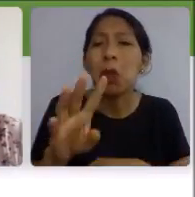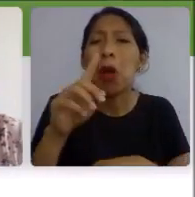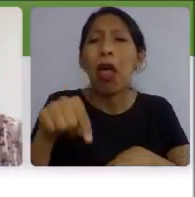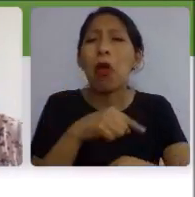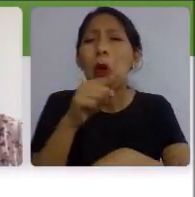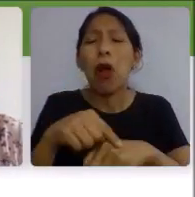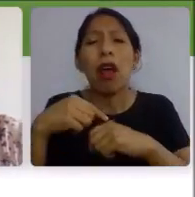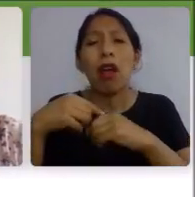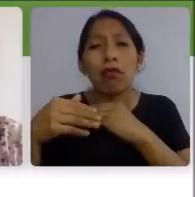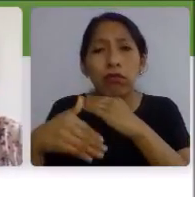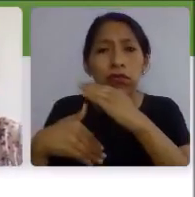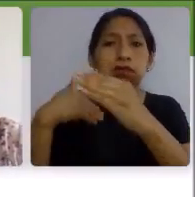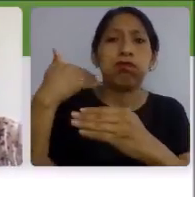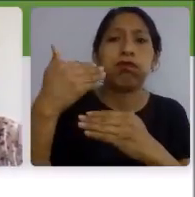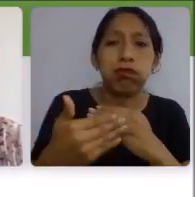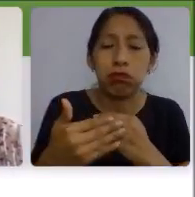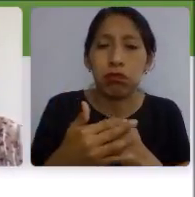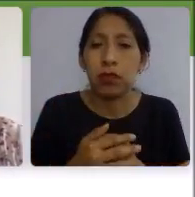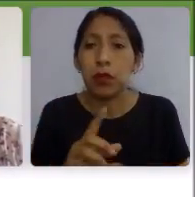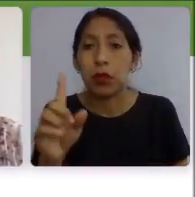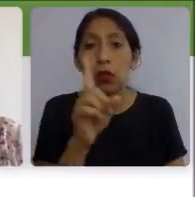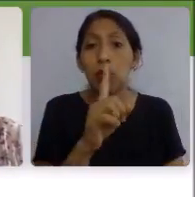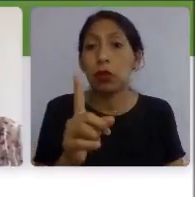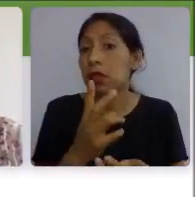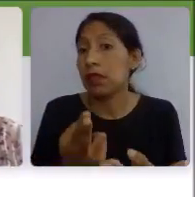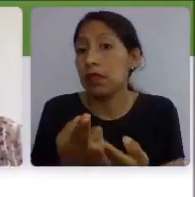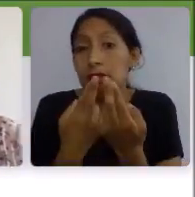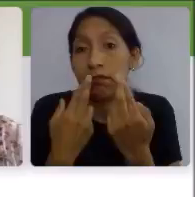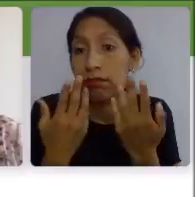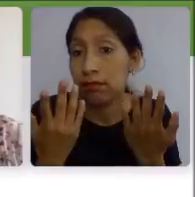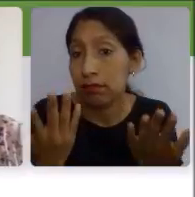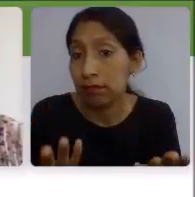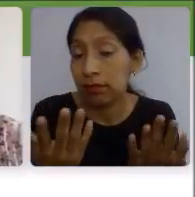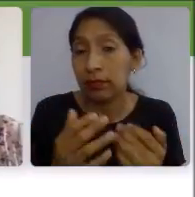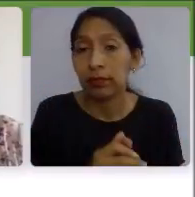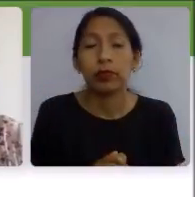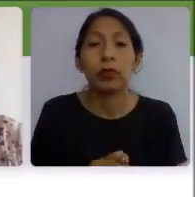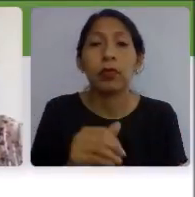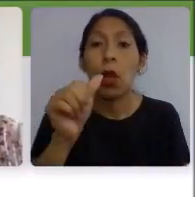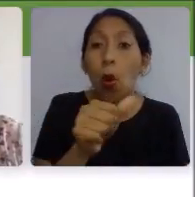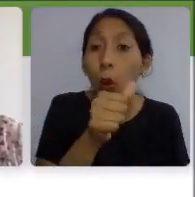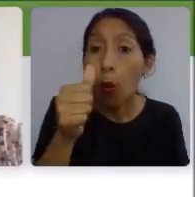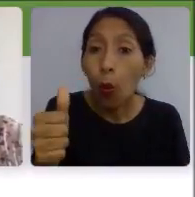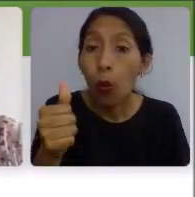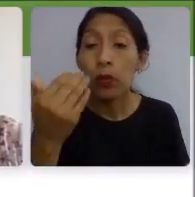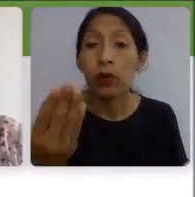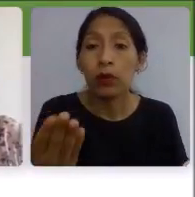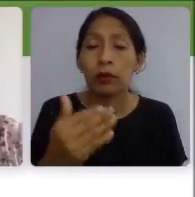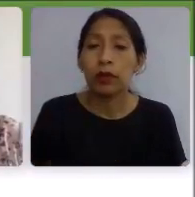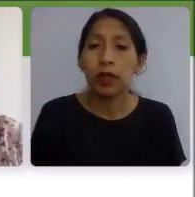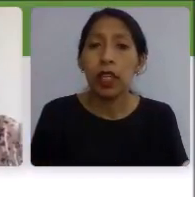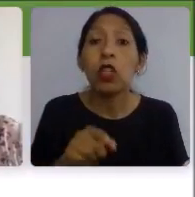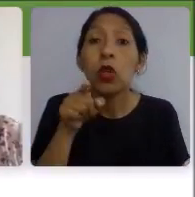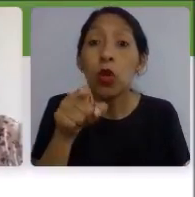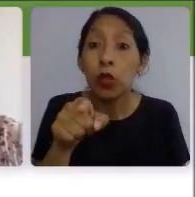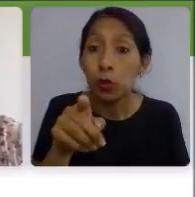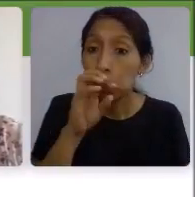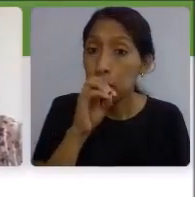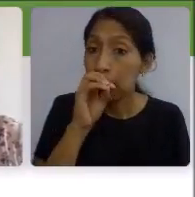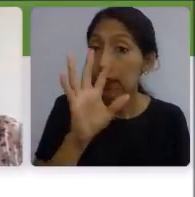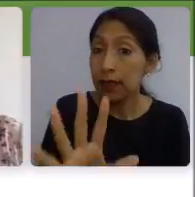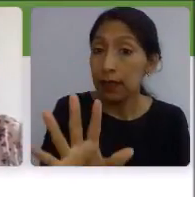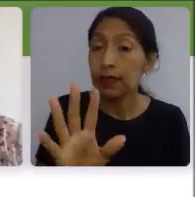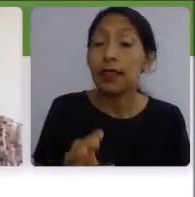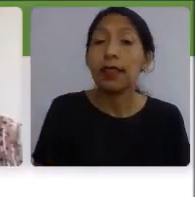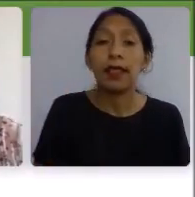responder, posiblemente no te respondan. Otro punto que tienes que tener en cuenta es que lo que vayas a decir es lo